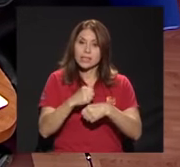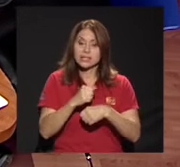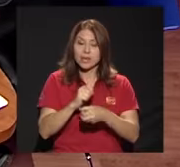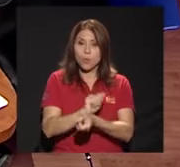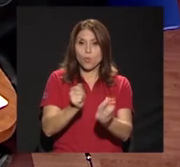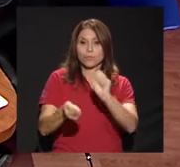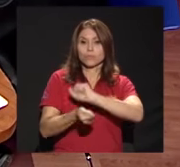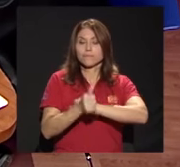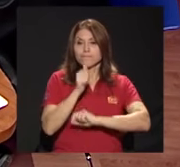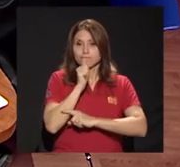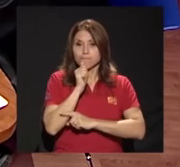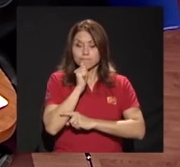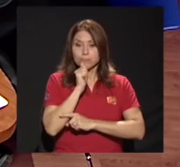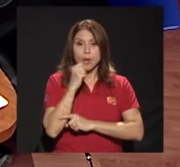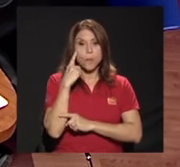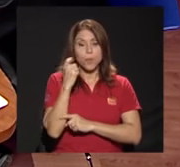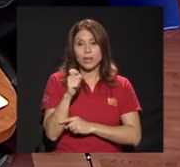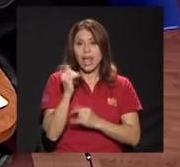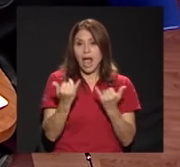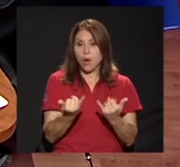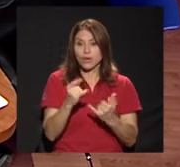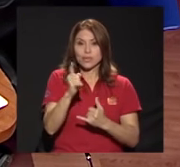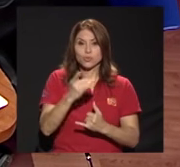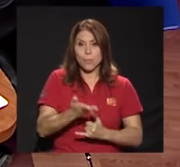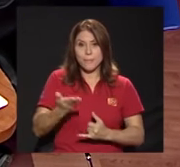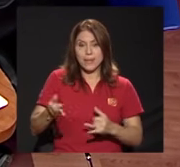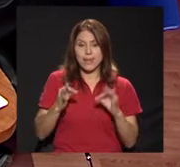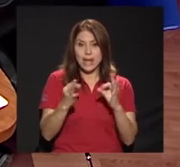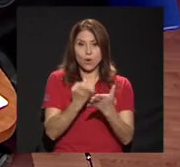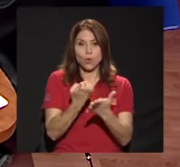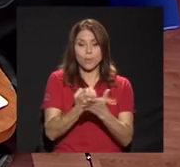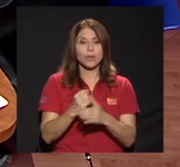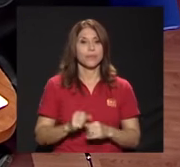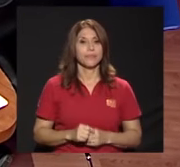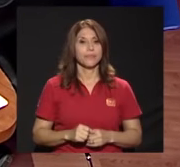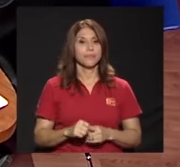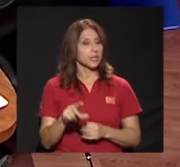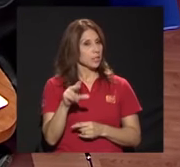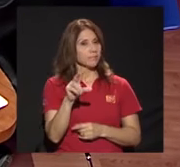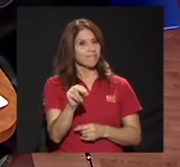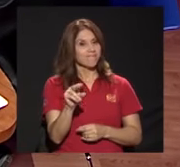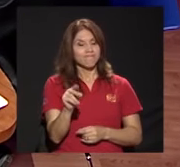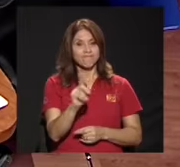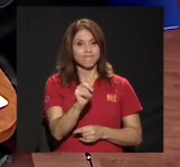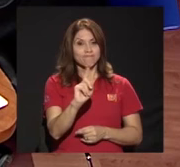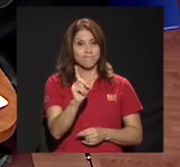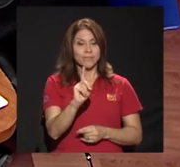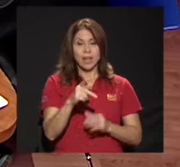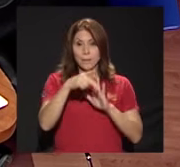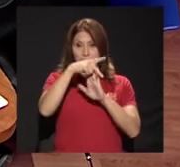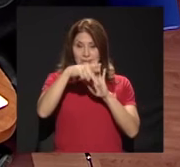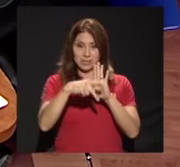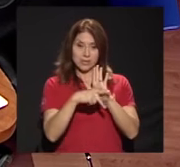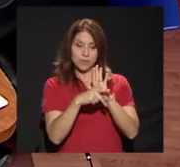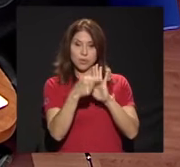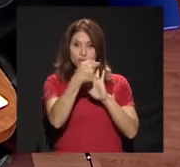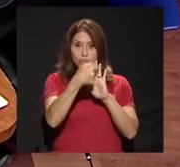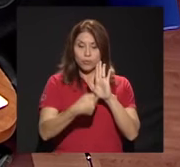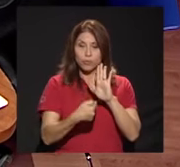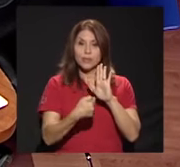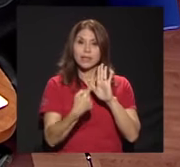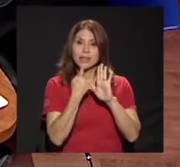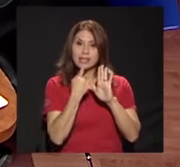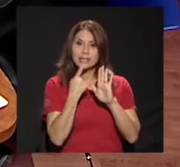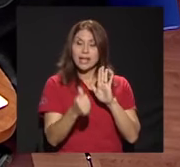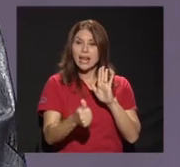No. Si bien en el artículo 2, dentro de los principios, se establece que el agua es un recurso